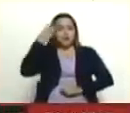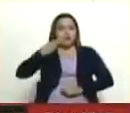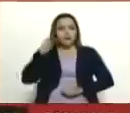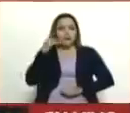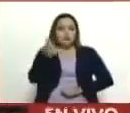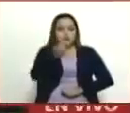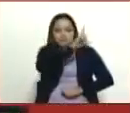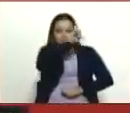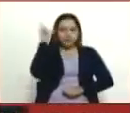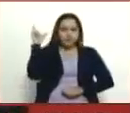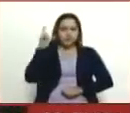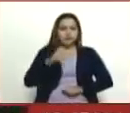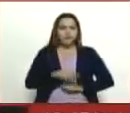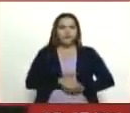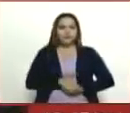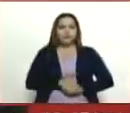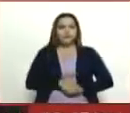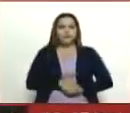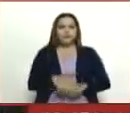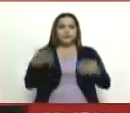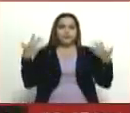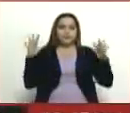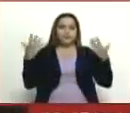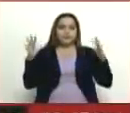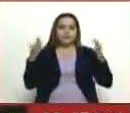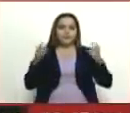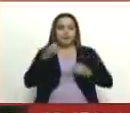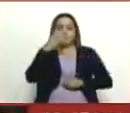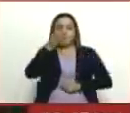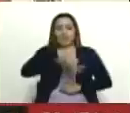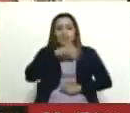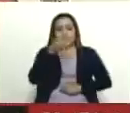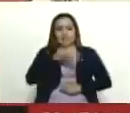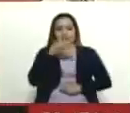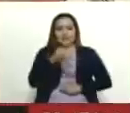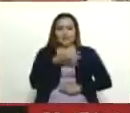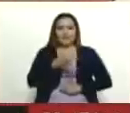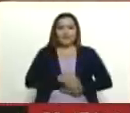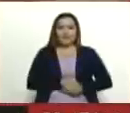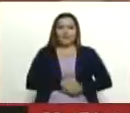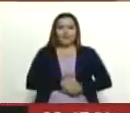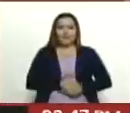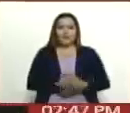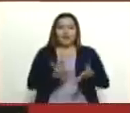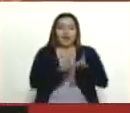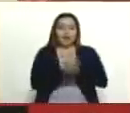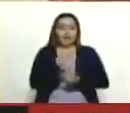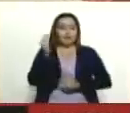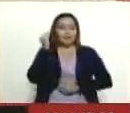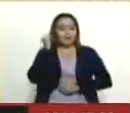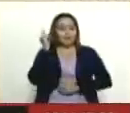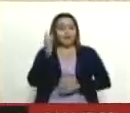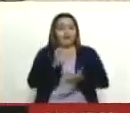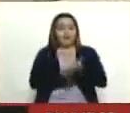PSUV. Muy buenas tardes, compañeros.